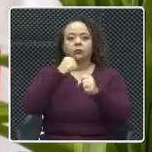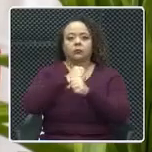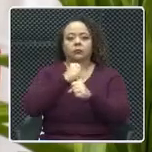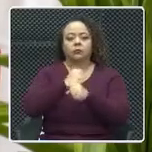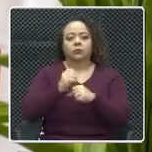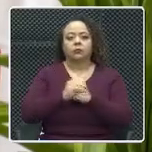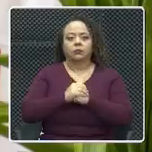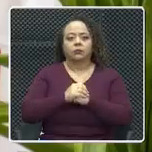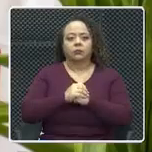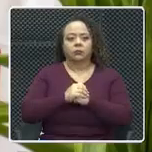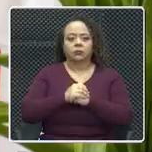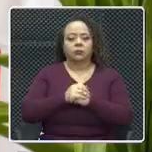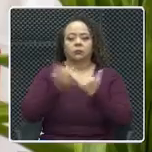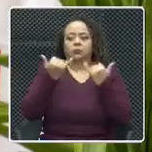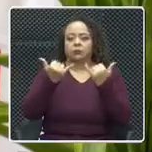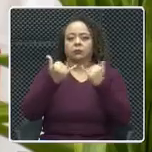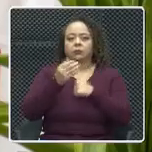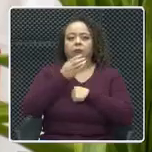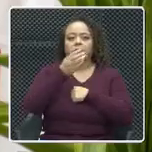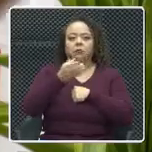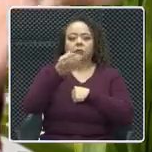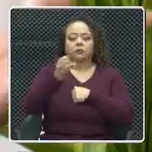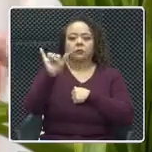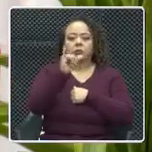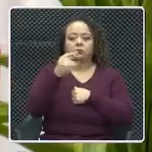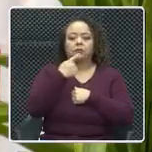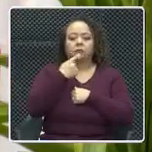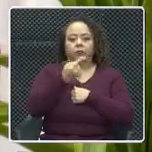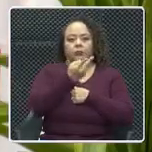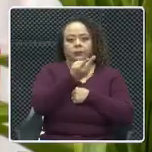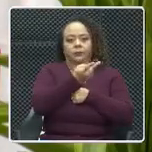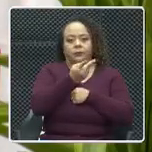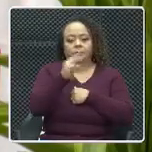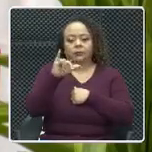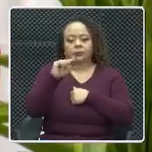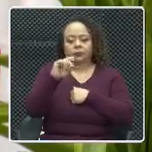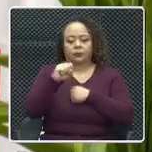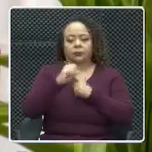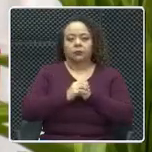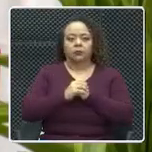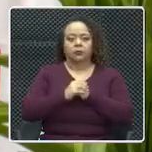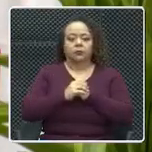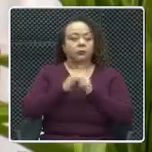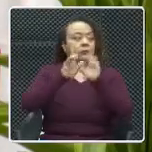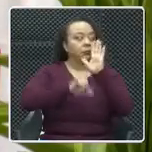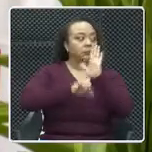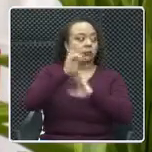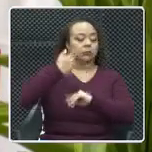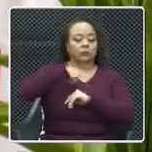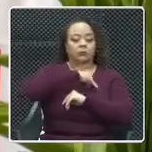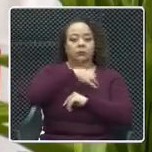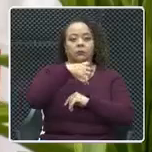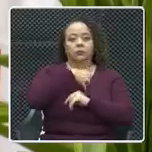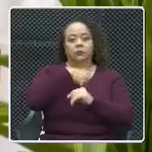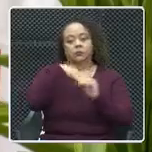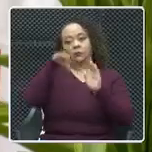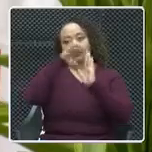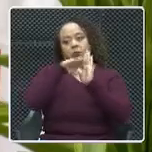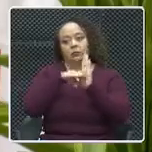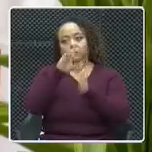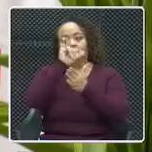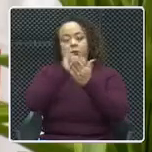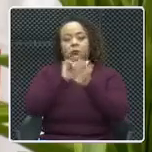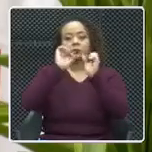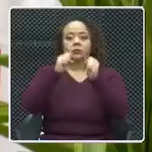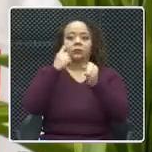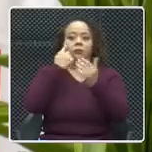ocupacional. Por el momento, la recomendación, como nos han dicho las compañeras del IMSS también, es desarrollemos nuestros propios protocolos y así